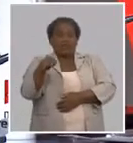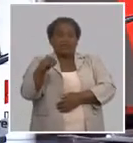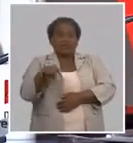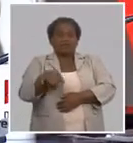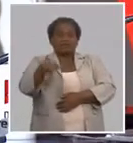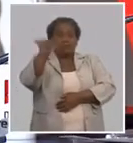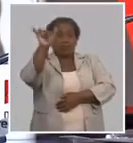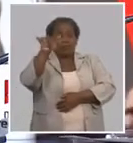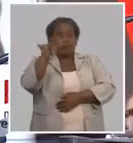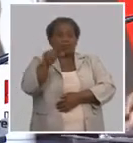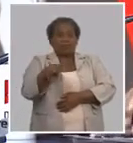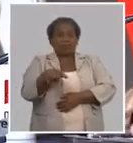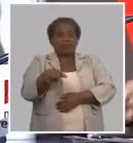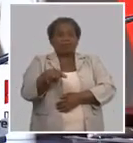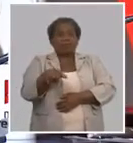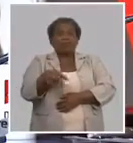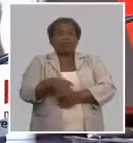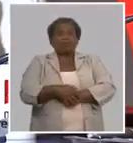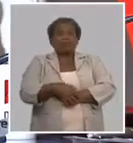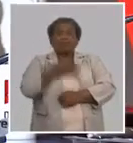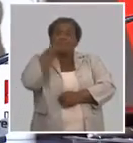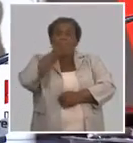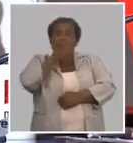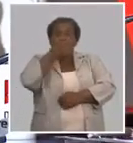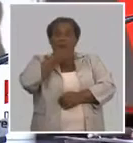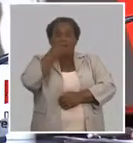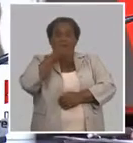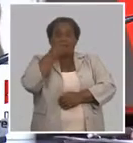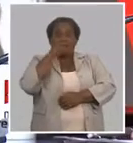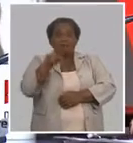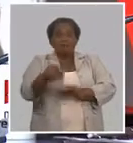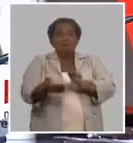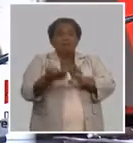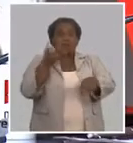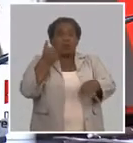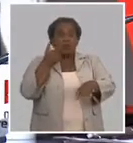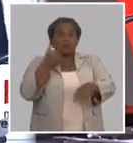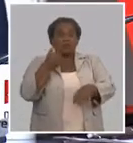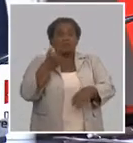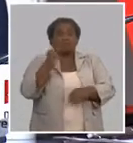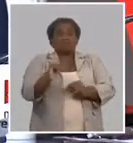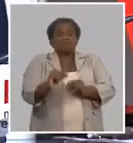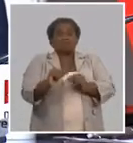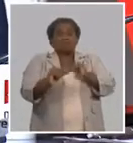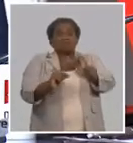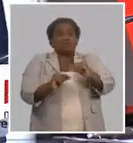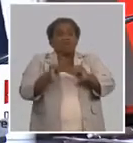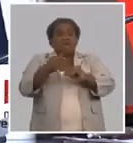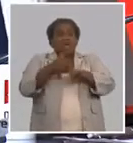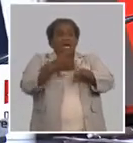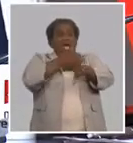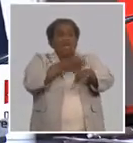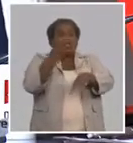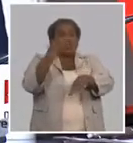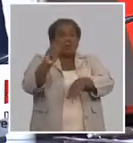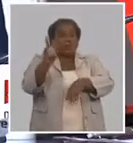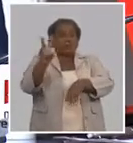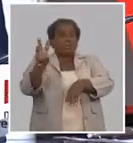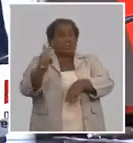aéreos plantea que esta recuperación será nunca antes del 2023